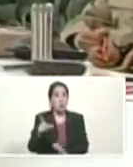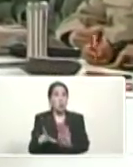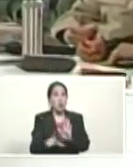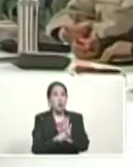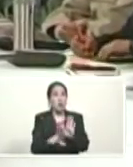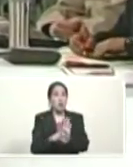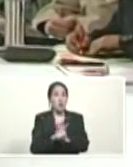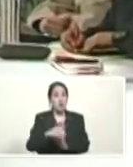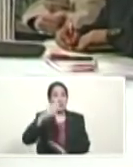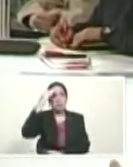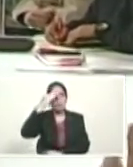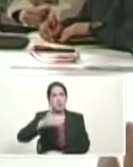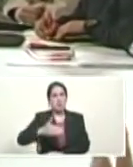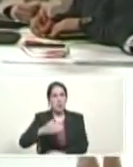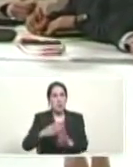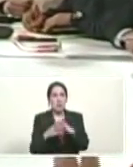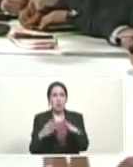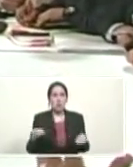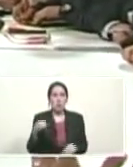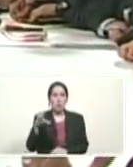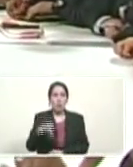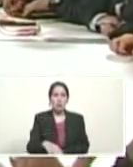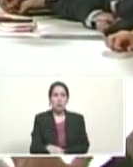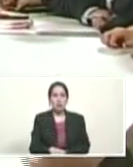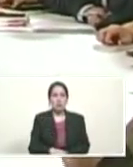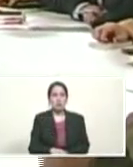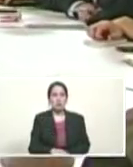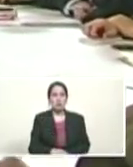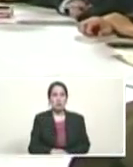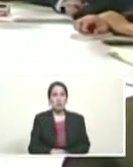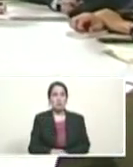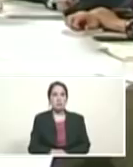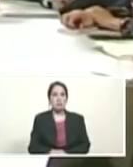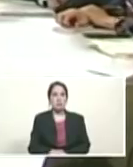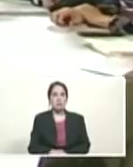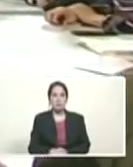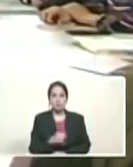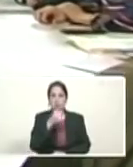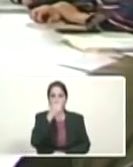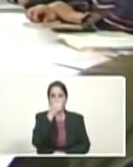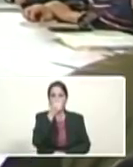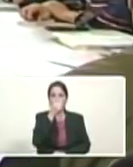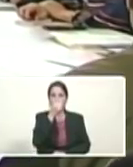militar de un país entero no es